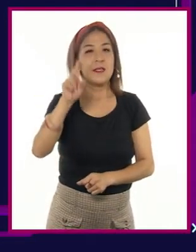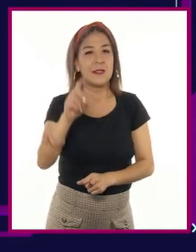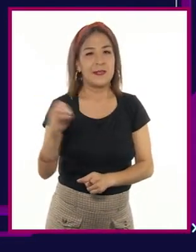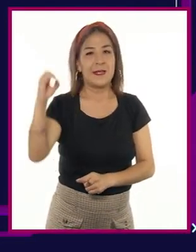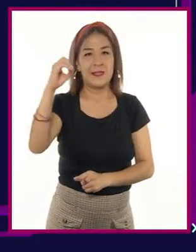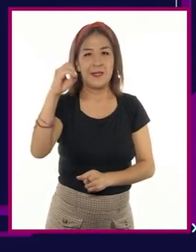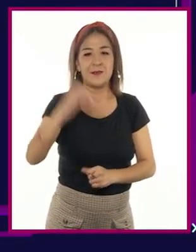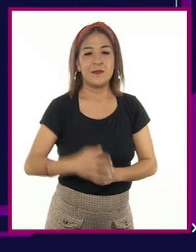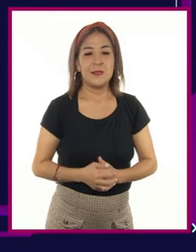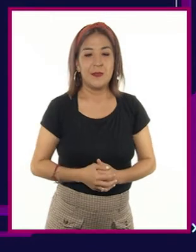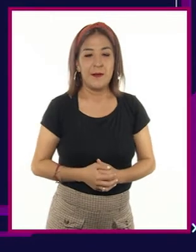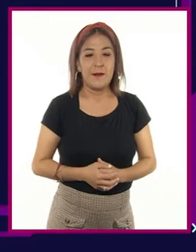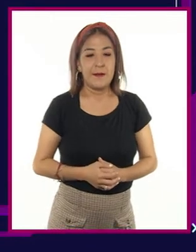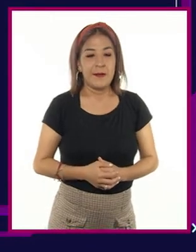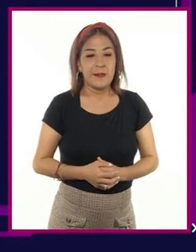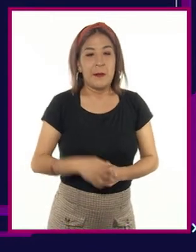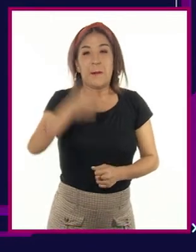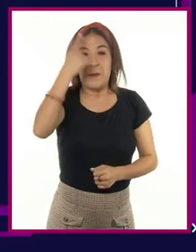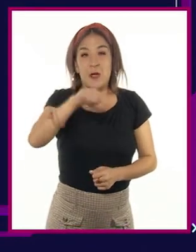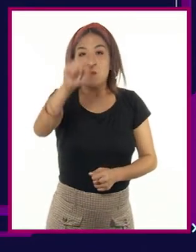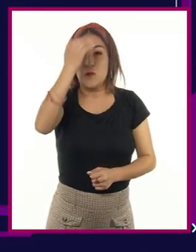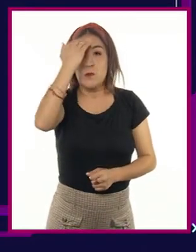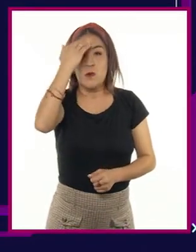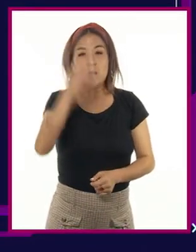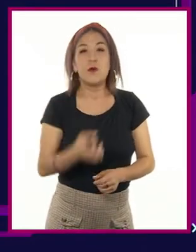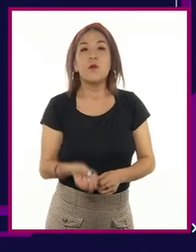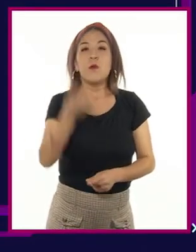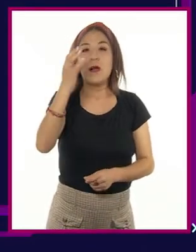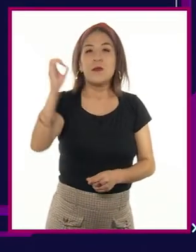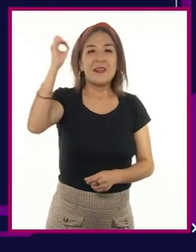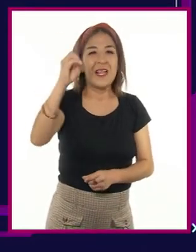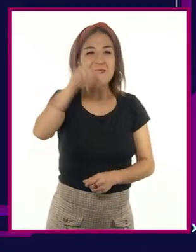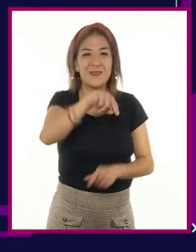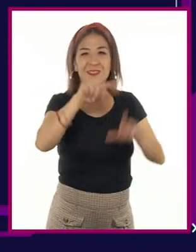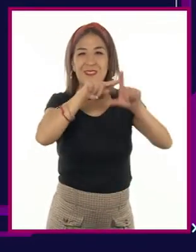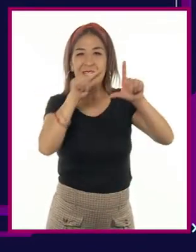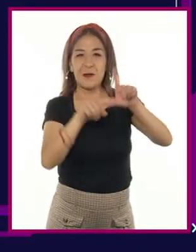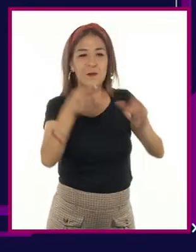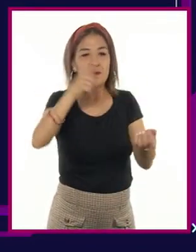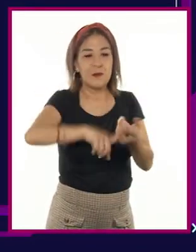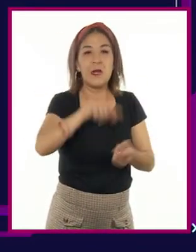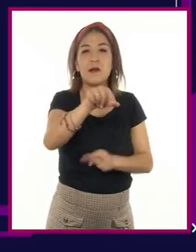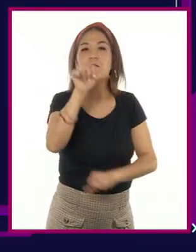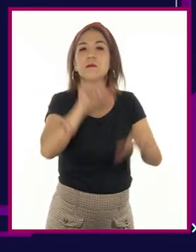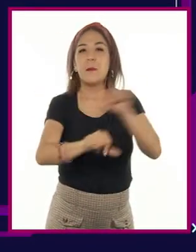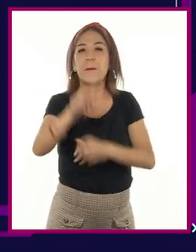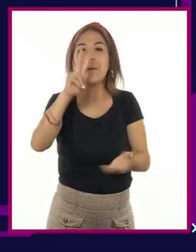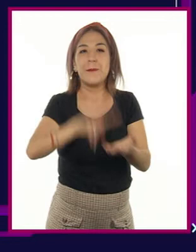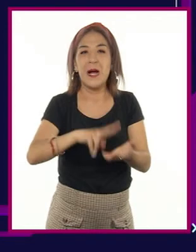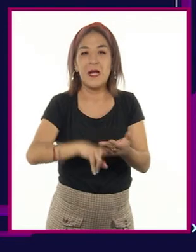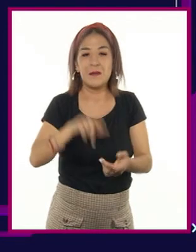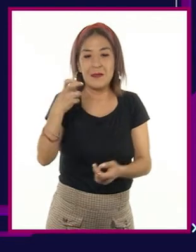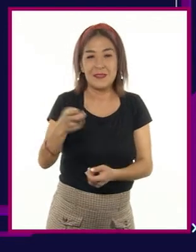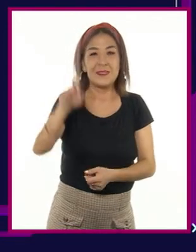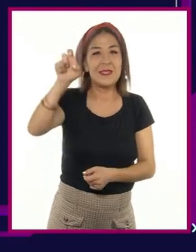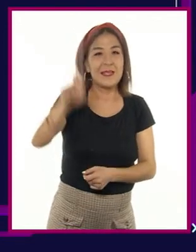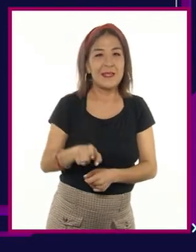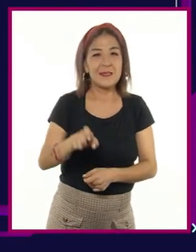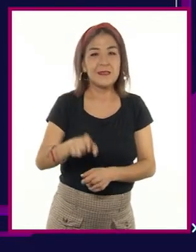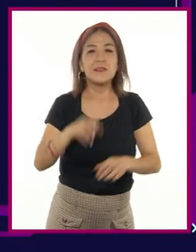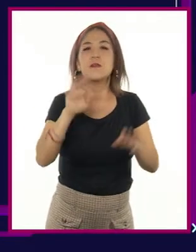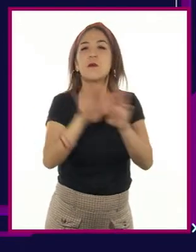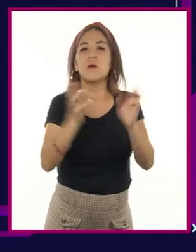grados para conocer el valor en grados de los ángulos marcados se sustituye el valor de x en la expresión que